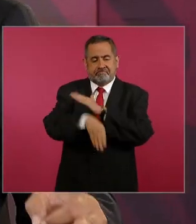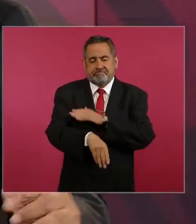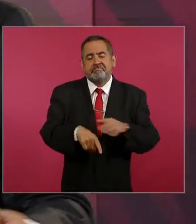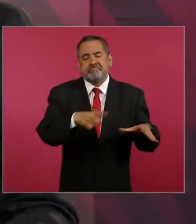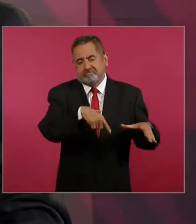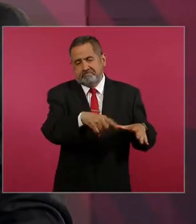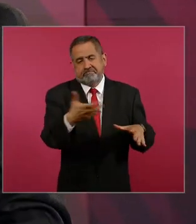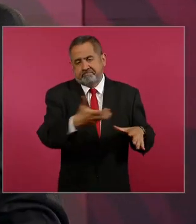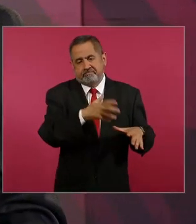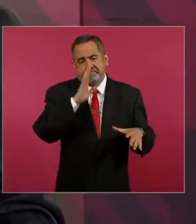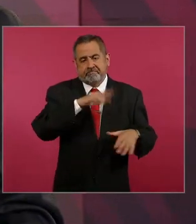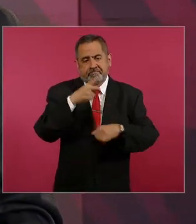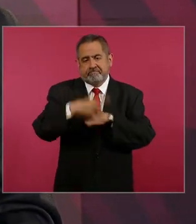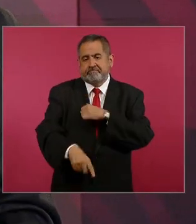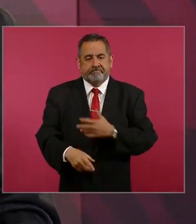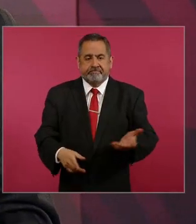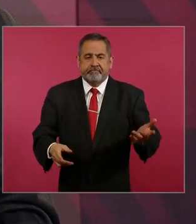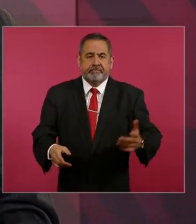causaron